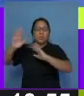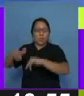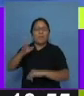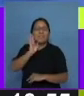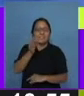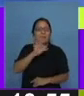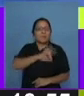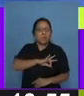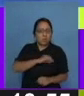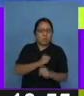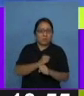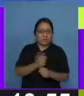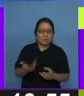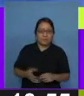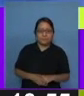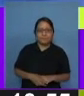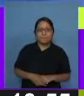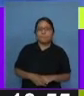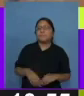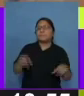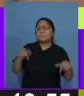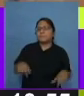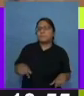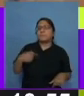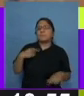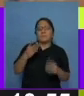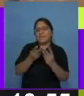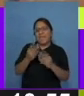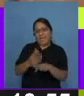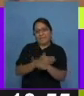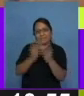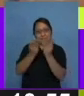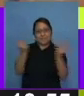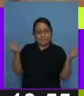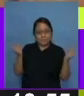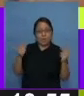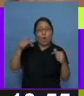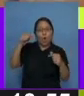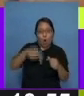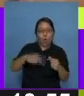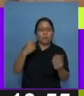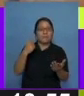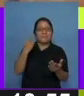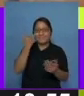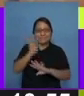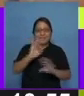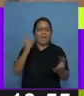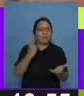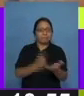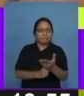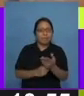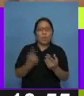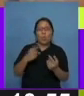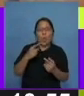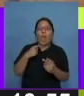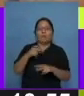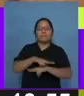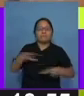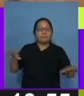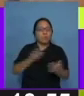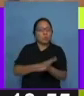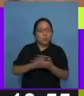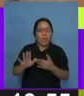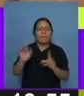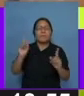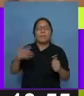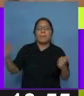trabajadores, ¿no? Para finalizar, hablaba de la conciliación obligatoria. Hoy puede haber novedades en relación a esto y también en cuanto al